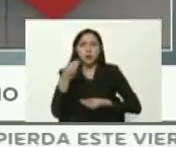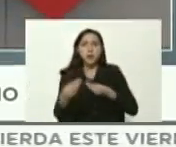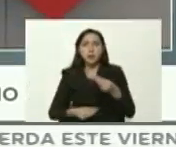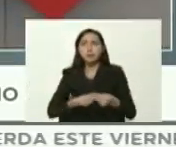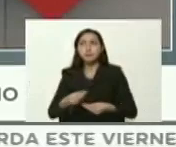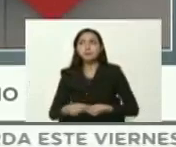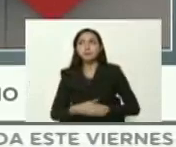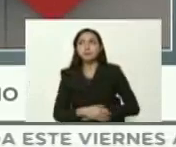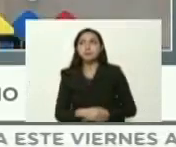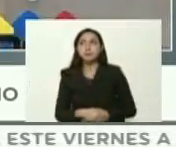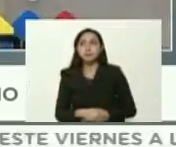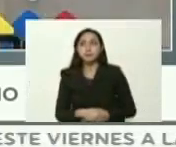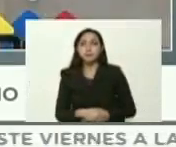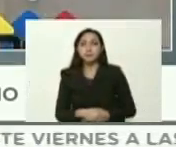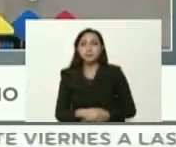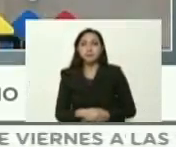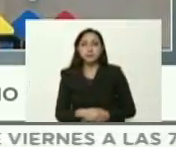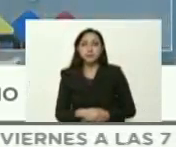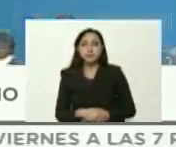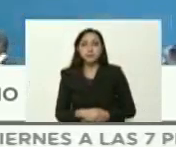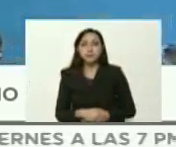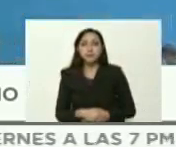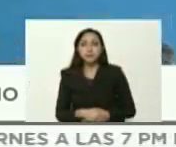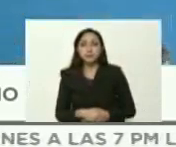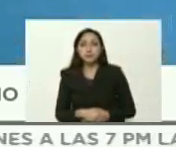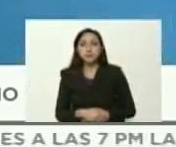consejos municipales.